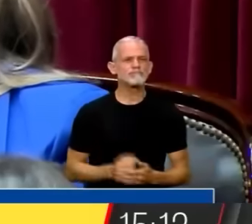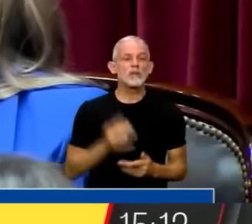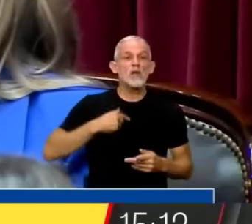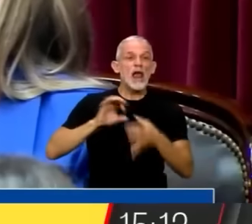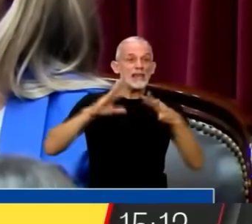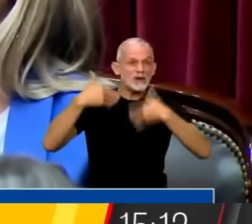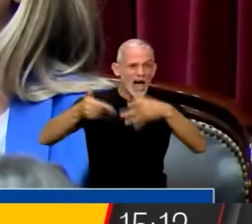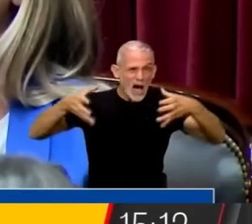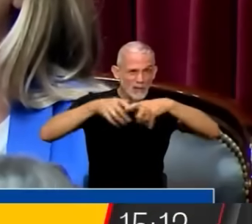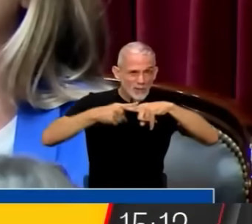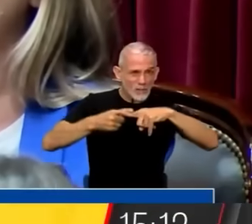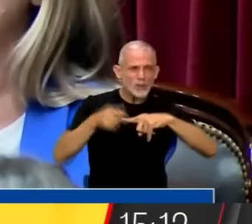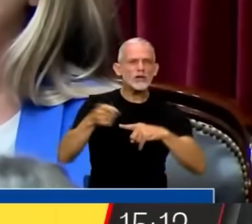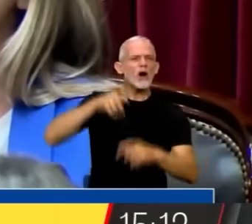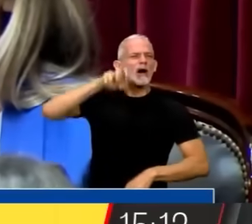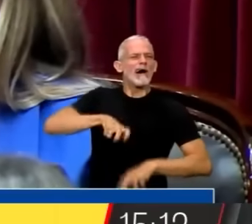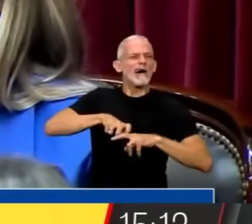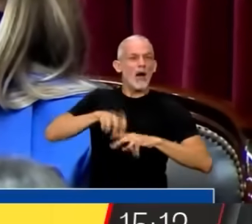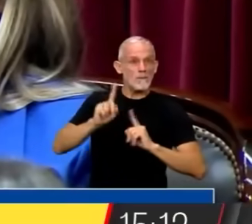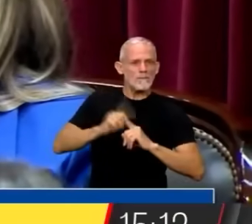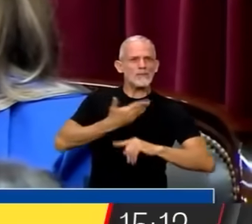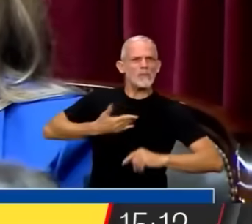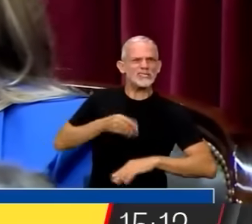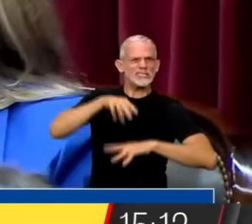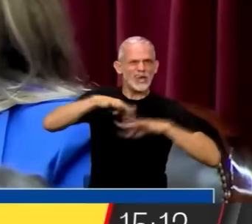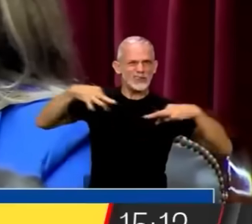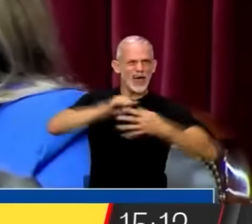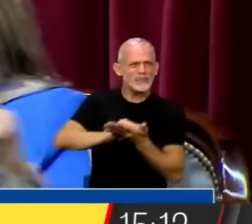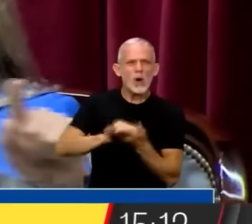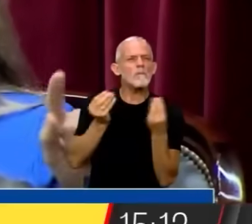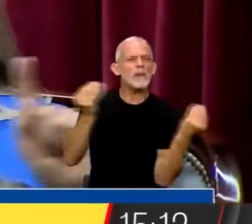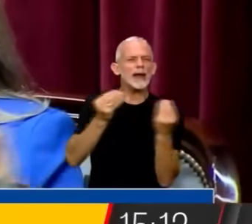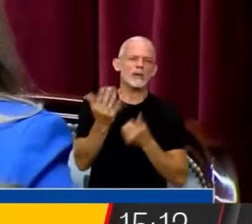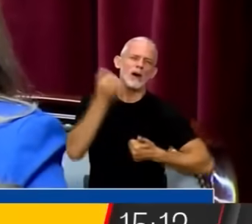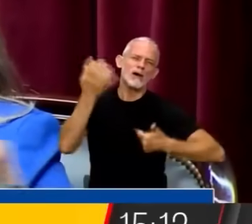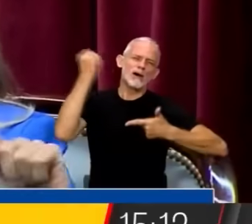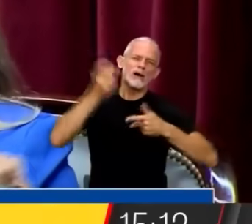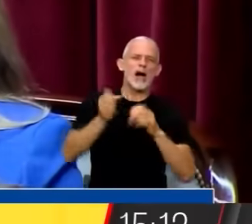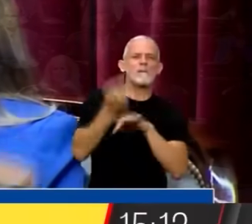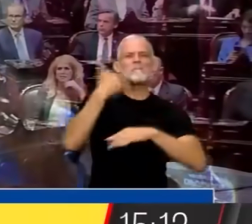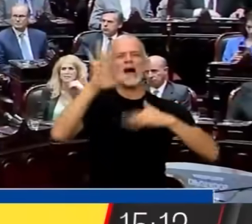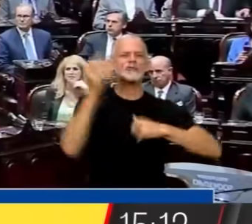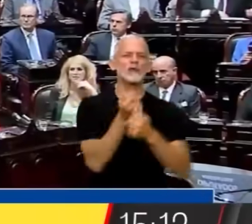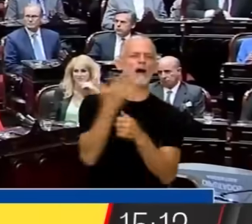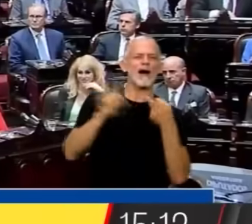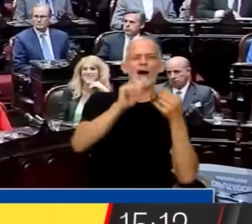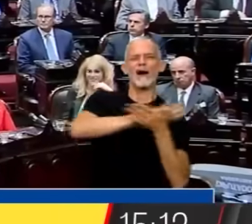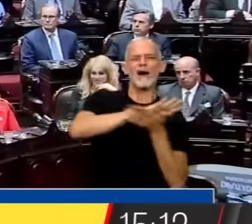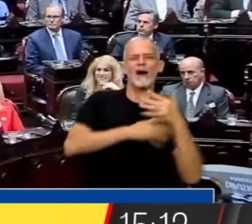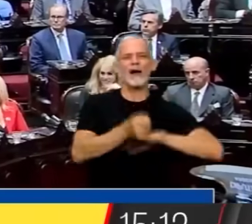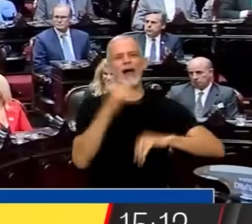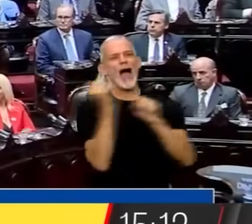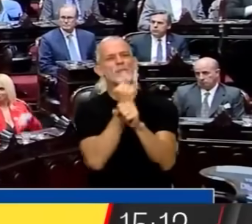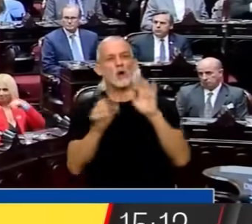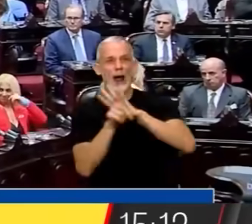La Libertad Avanza usará ese sillón, esa presidencia, para conseguir las mayorías necesarias para aprobar